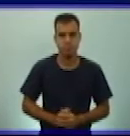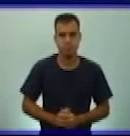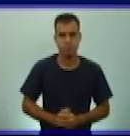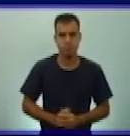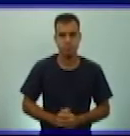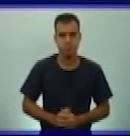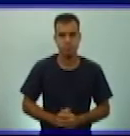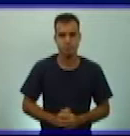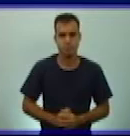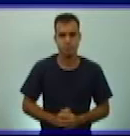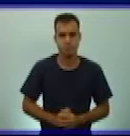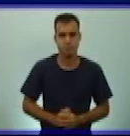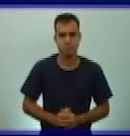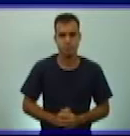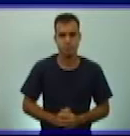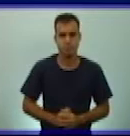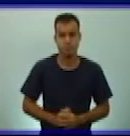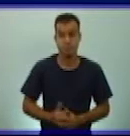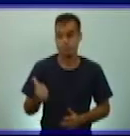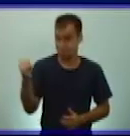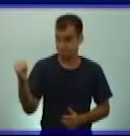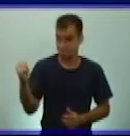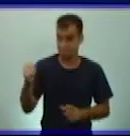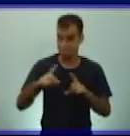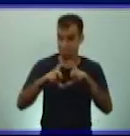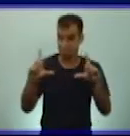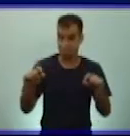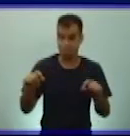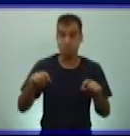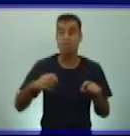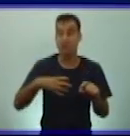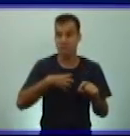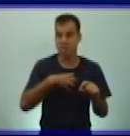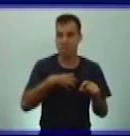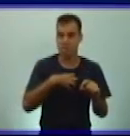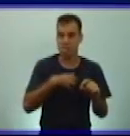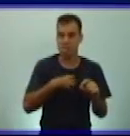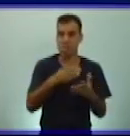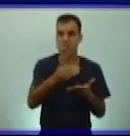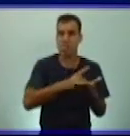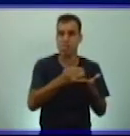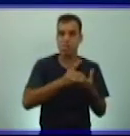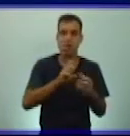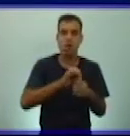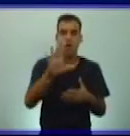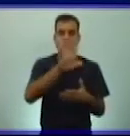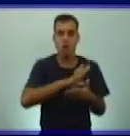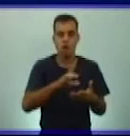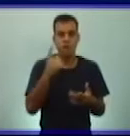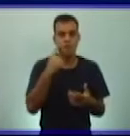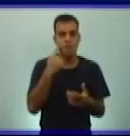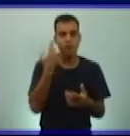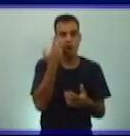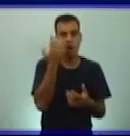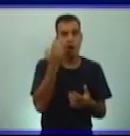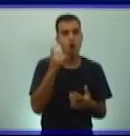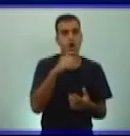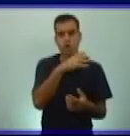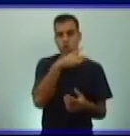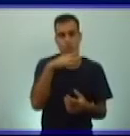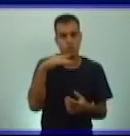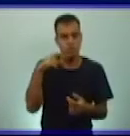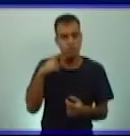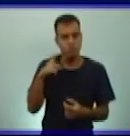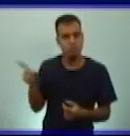menos extensa de mar. Esta definición aparece en el Diccionario de Términos Geográficos en la página 20. Después